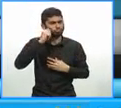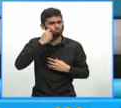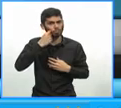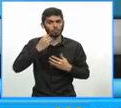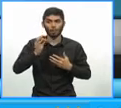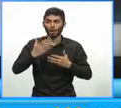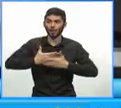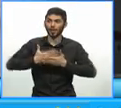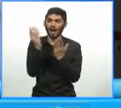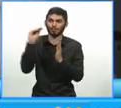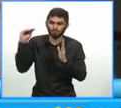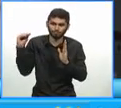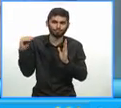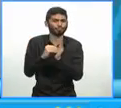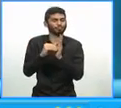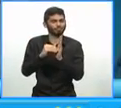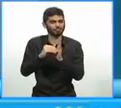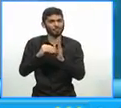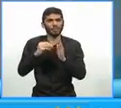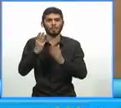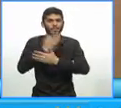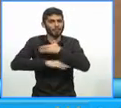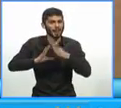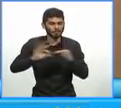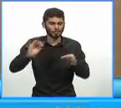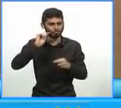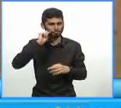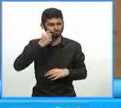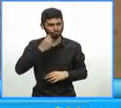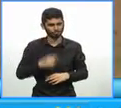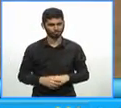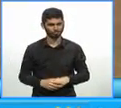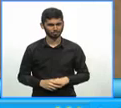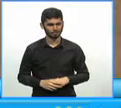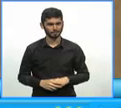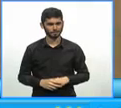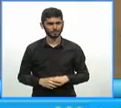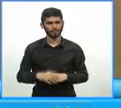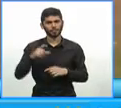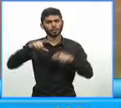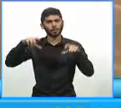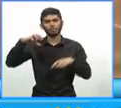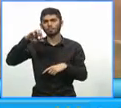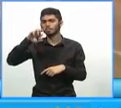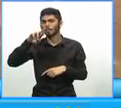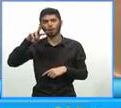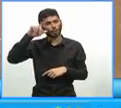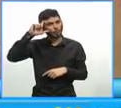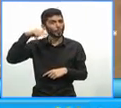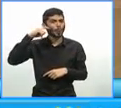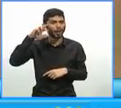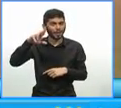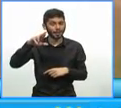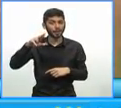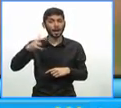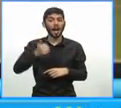reconozca y que tengamos un día paralímpico es fantástico. En el Estadio del Porvenir vio acción la final del torneo de fútbol femenino 2015 de